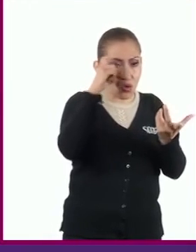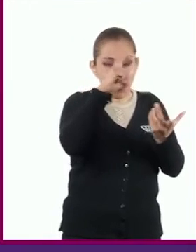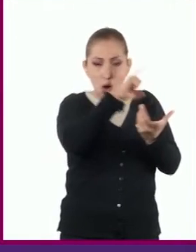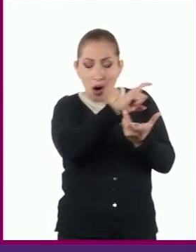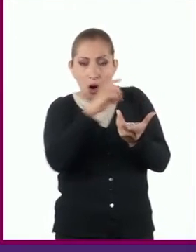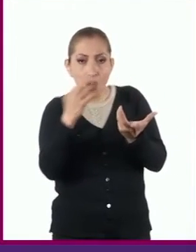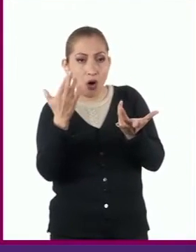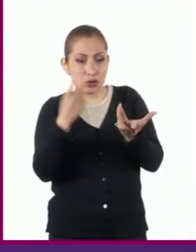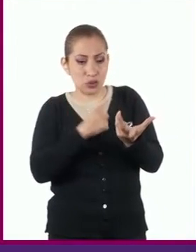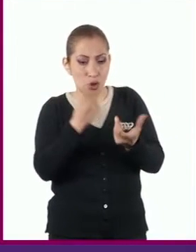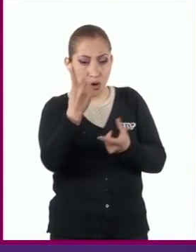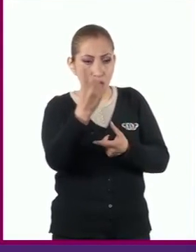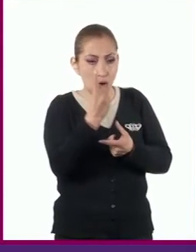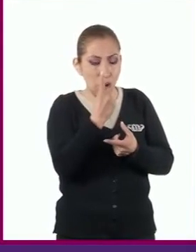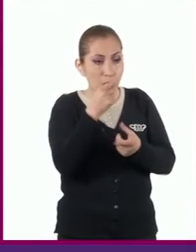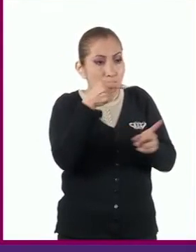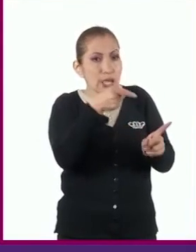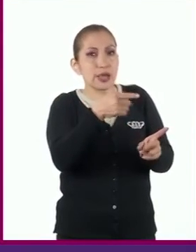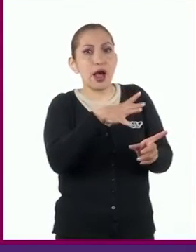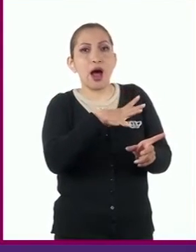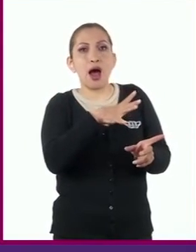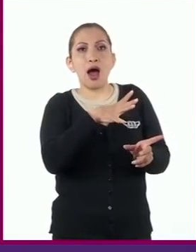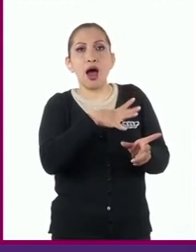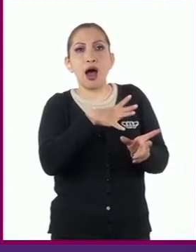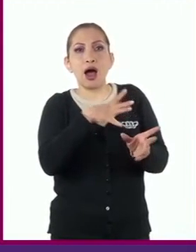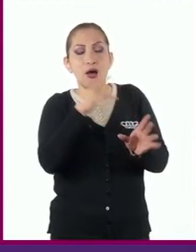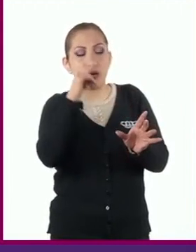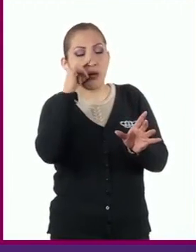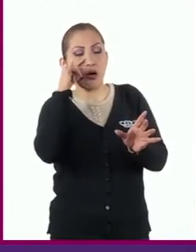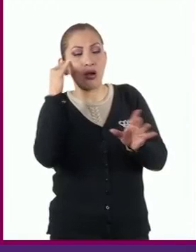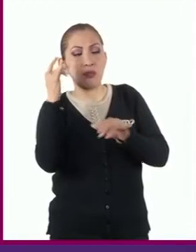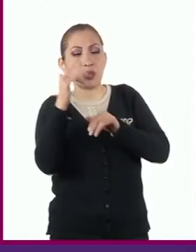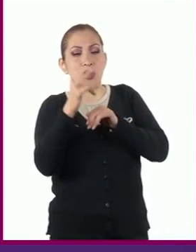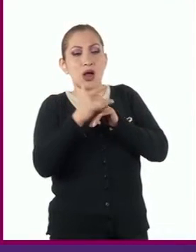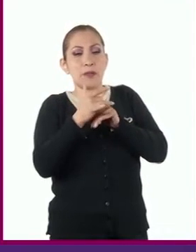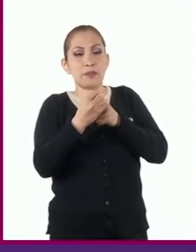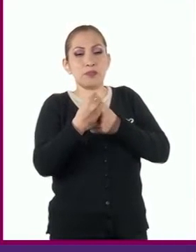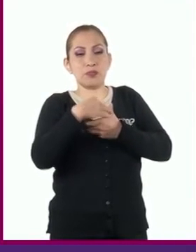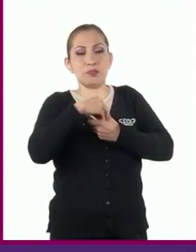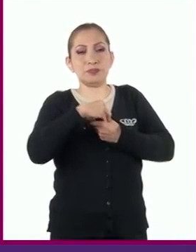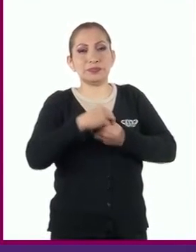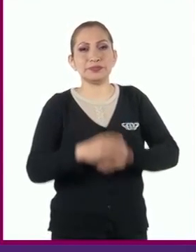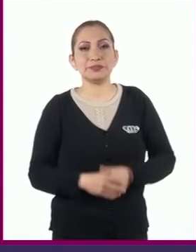o regresando solo, allí estaba sin rostro y me tocaba.